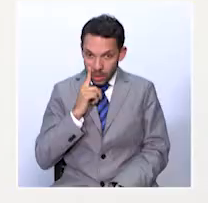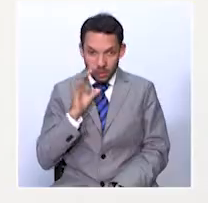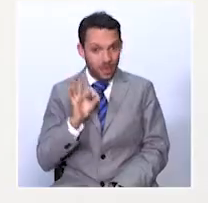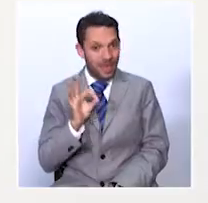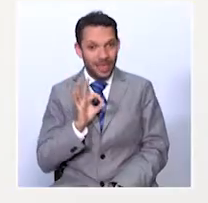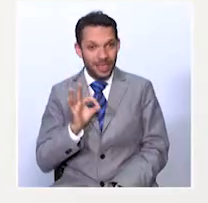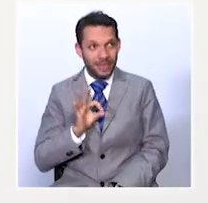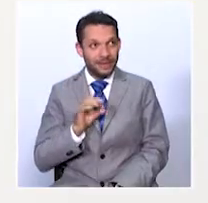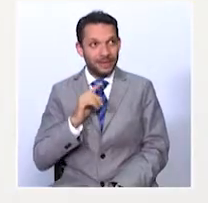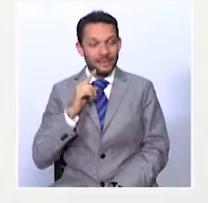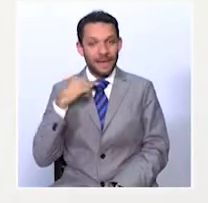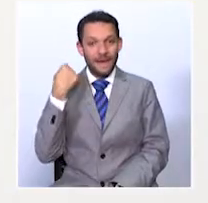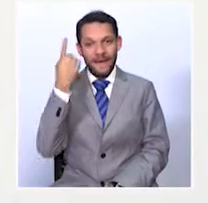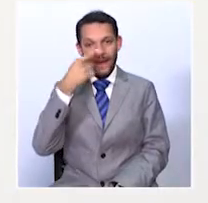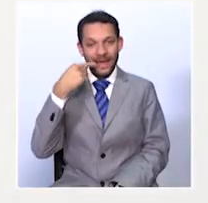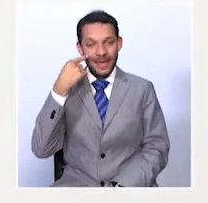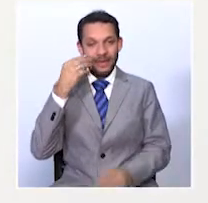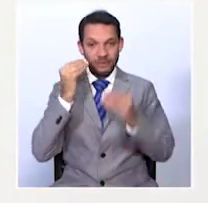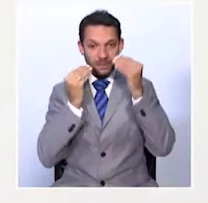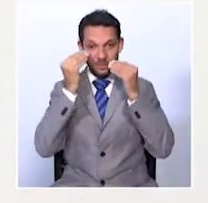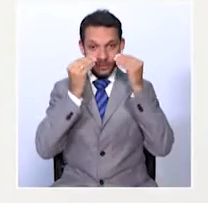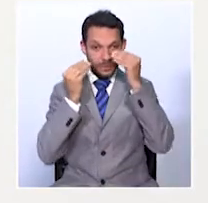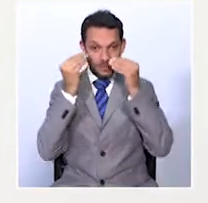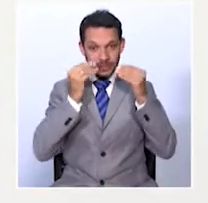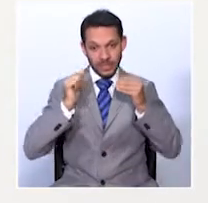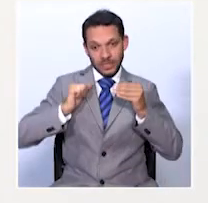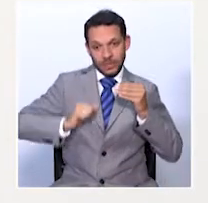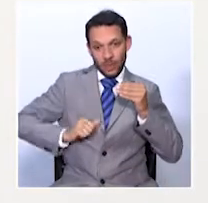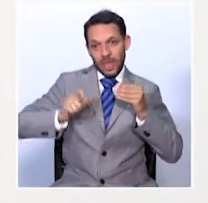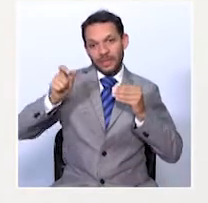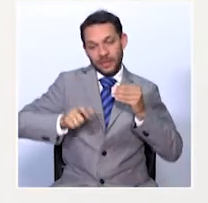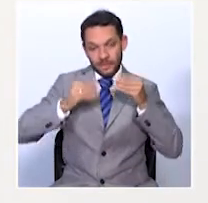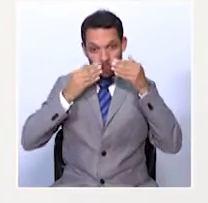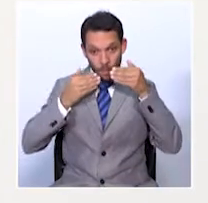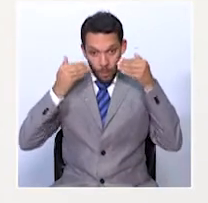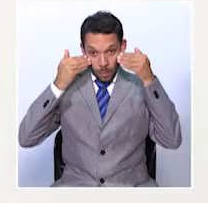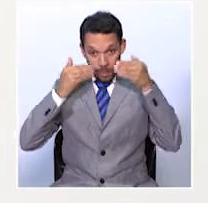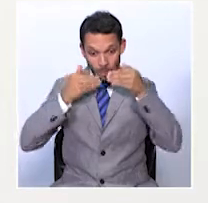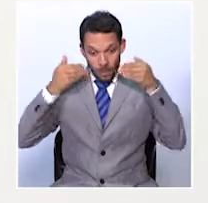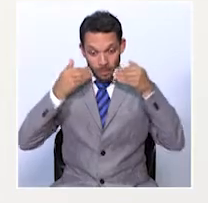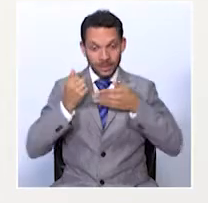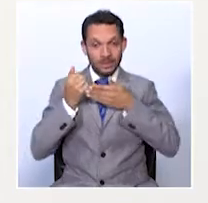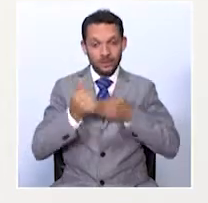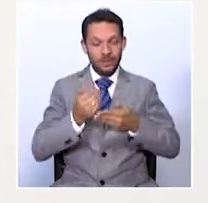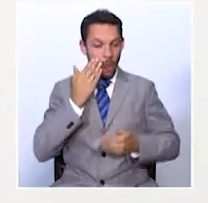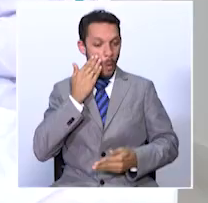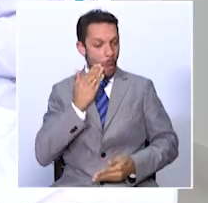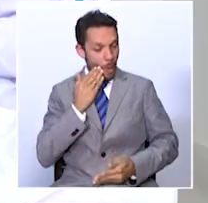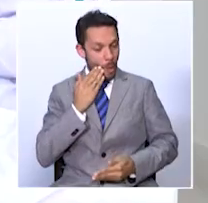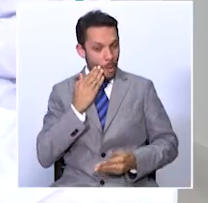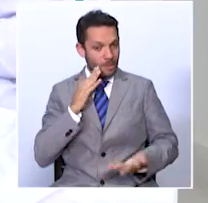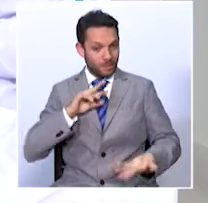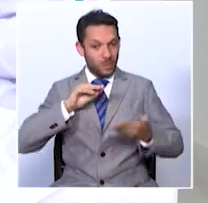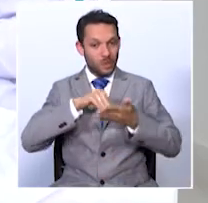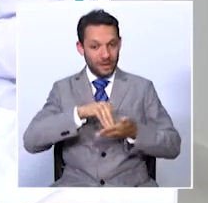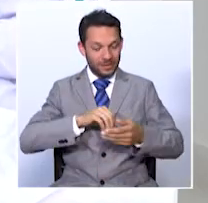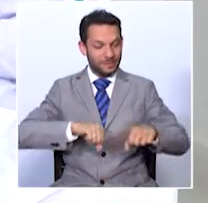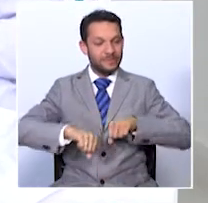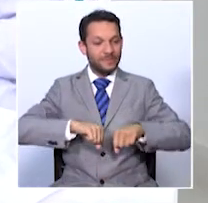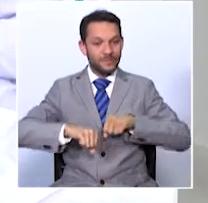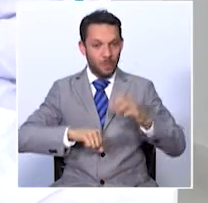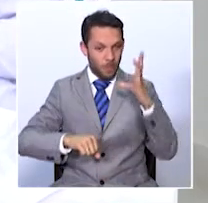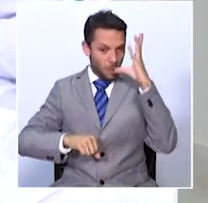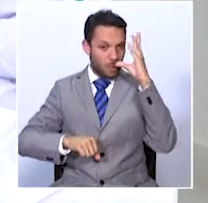que pasa es que hay que reubicar estos tejidos. Pero reubicarlos para darle juventud y para darle